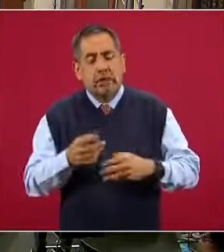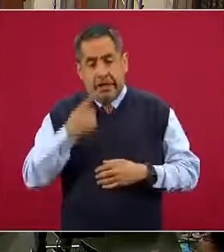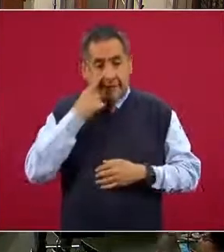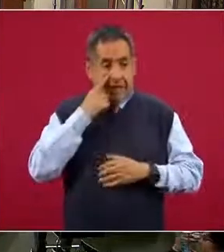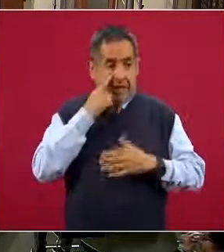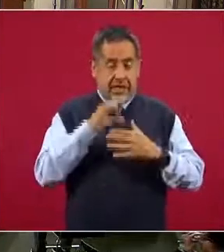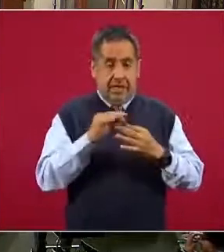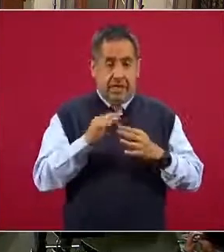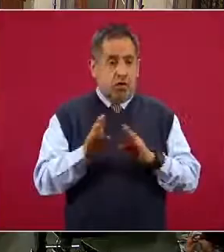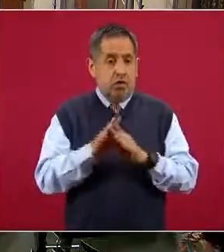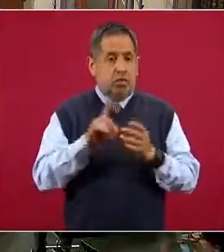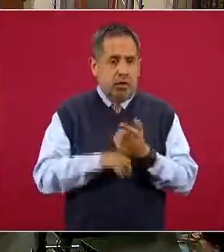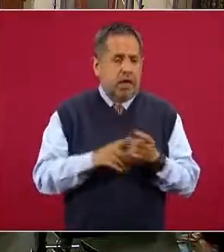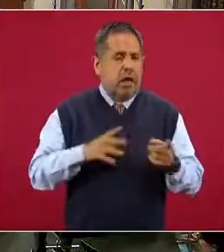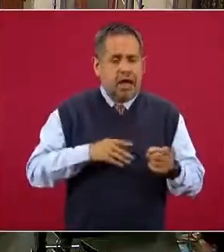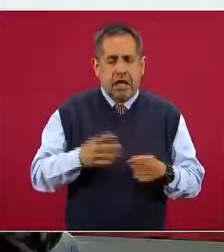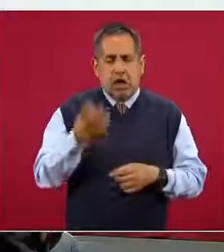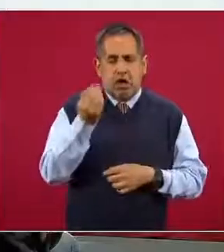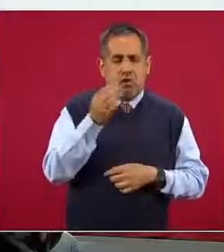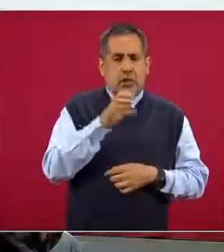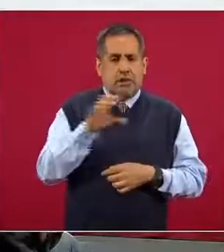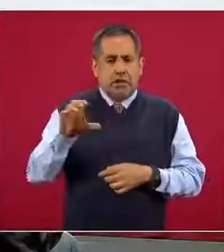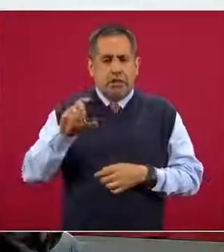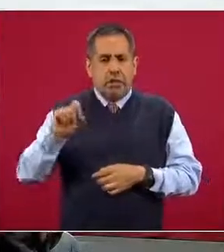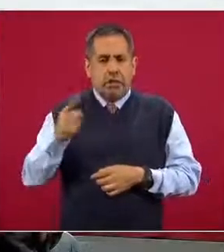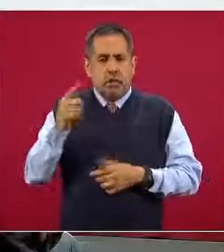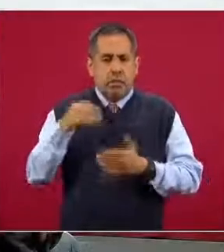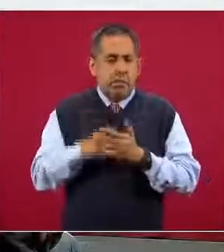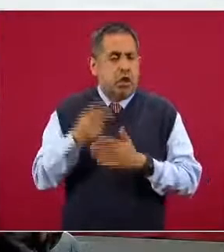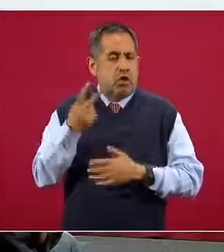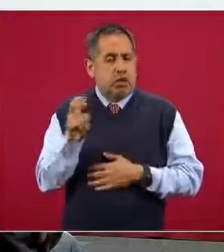casos estimados, y hablamos de estos